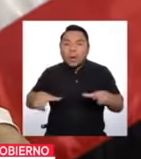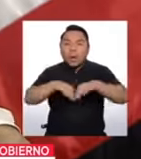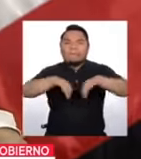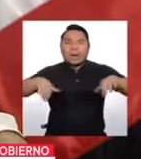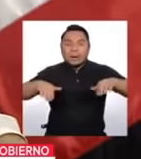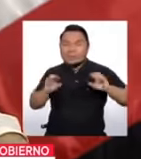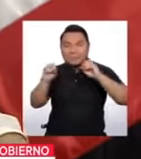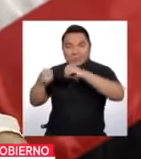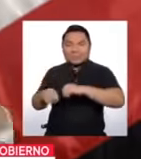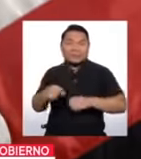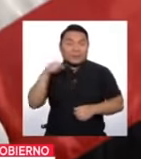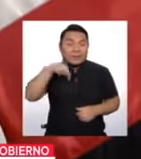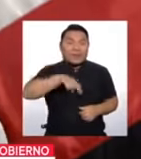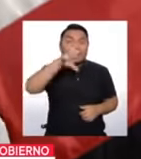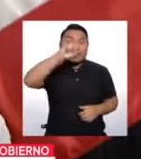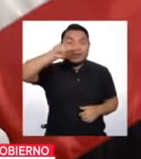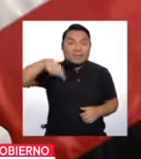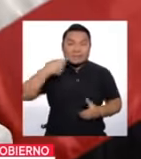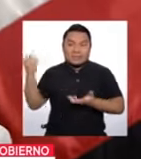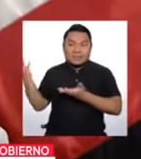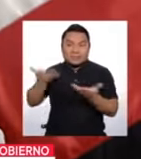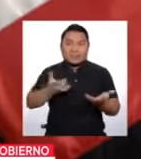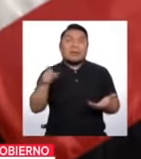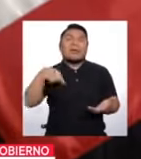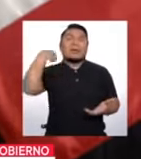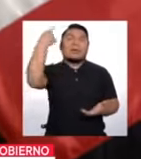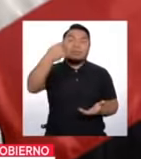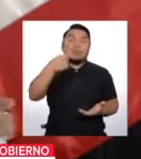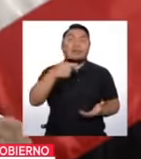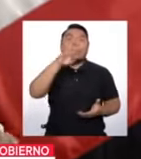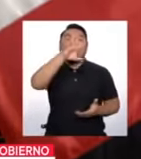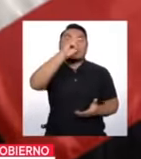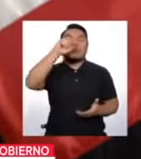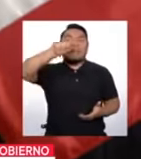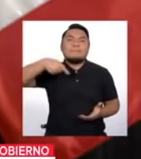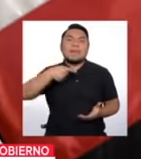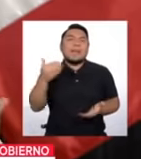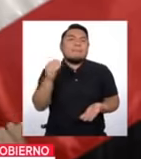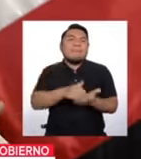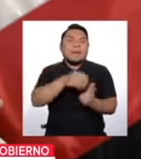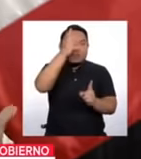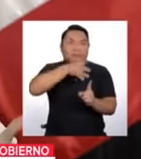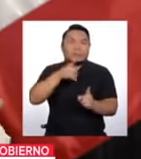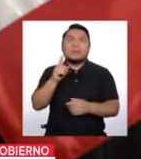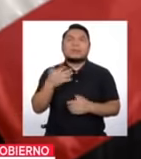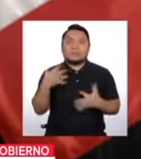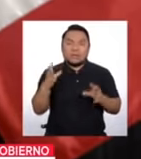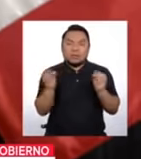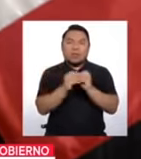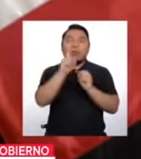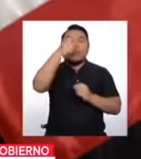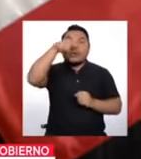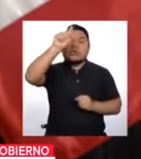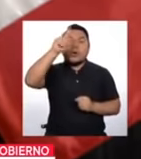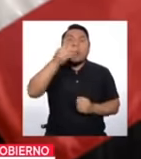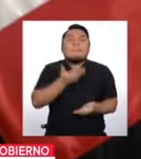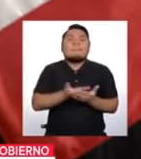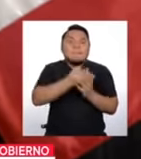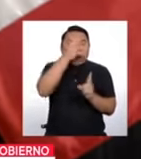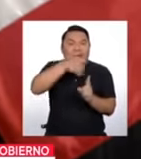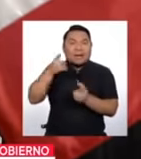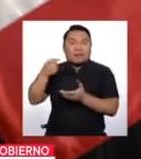630 mil pruebas rápidas y la próxima semana llegan ya un lote de 400 mil más, es decir, vamos a tener más de 1 millón de pruebas aquí en